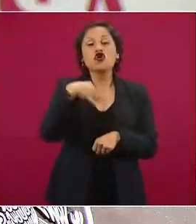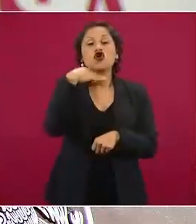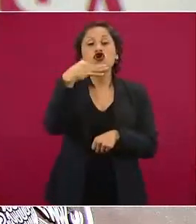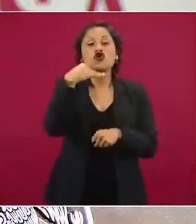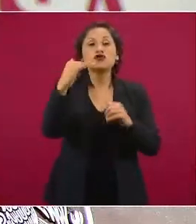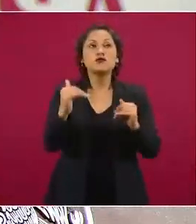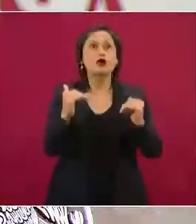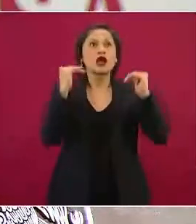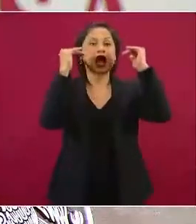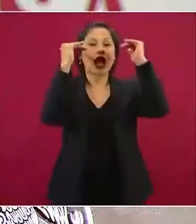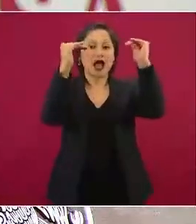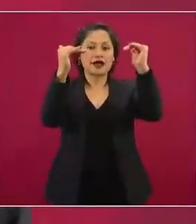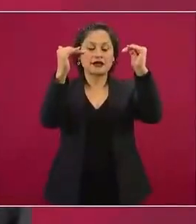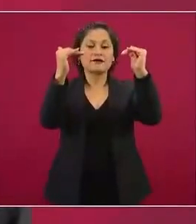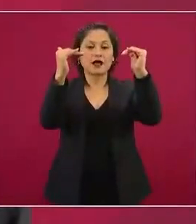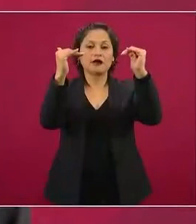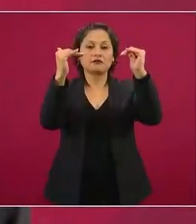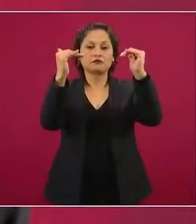limpiando.